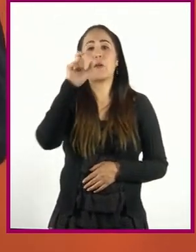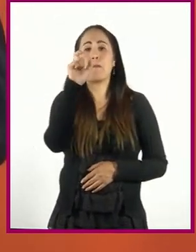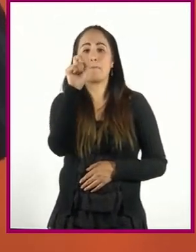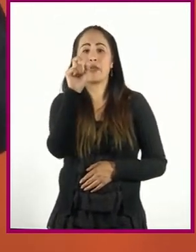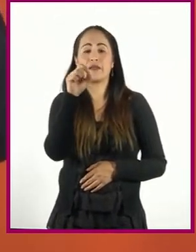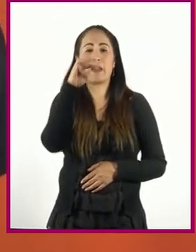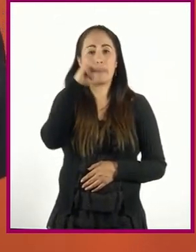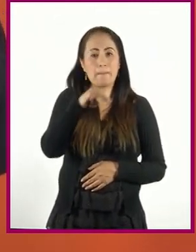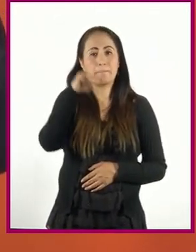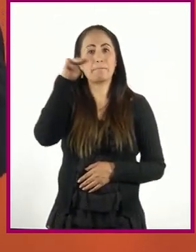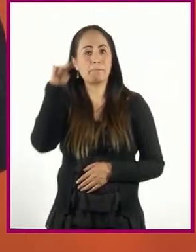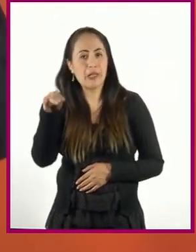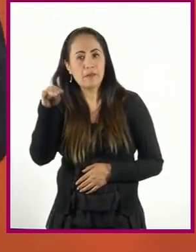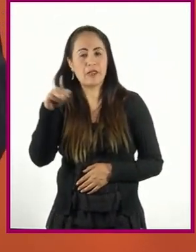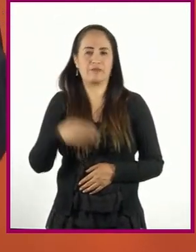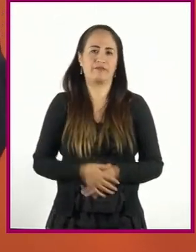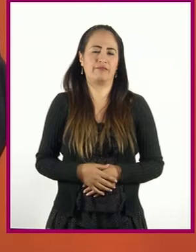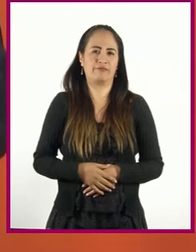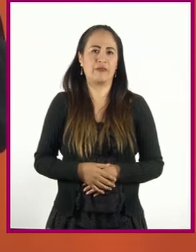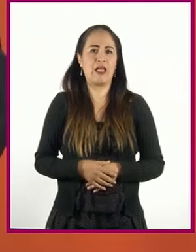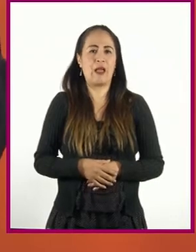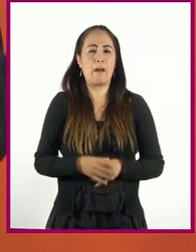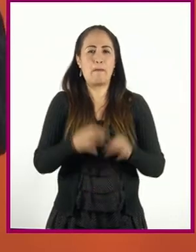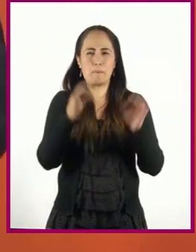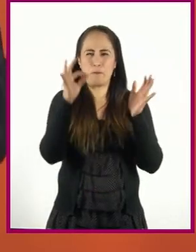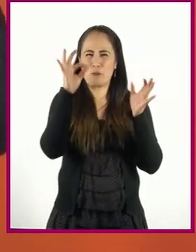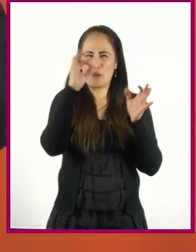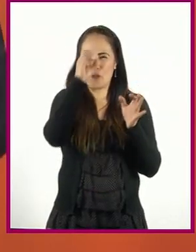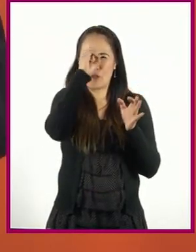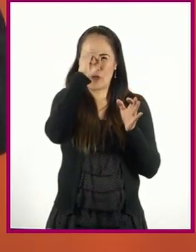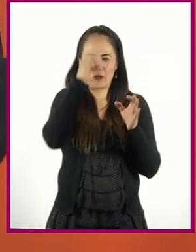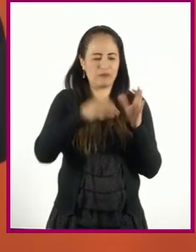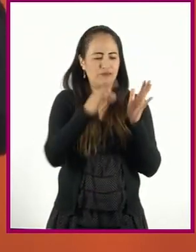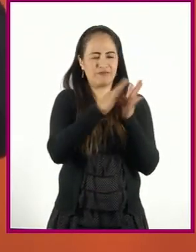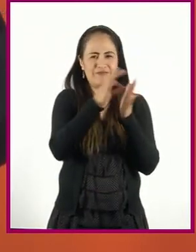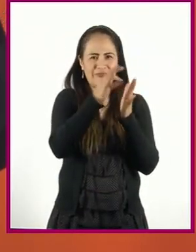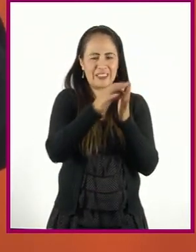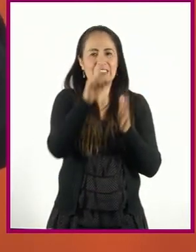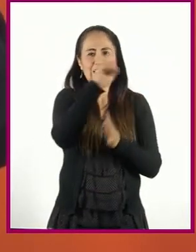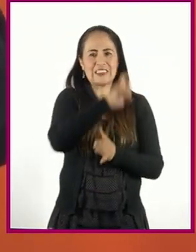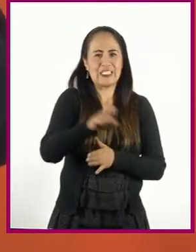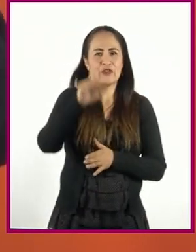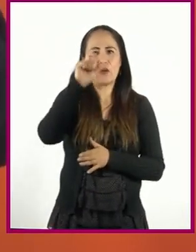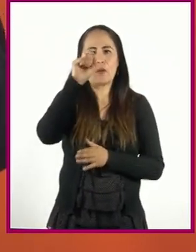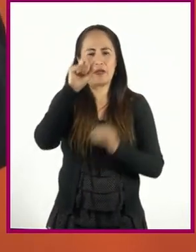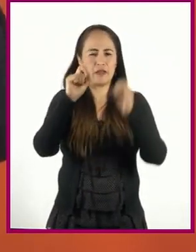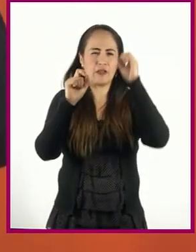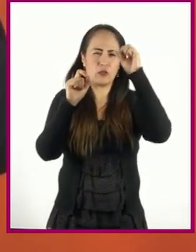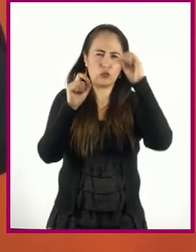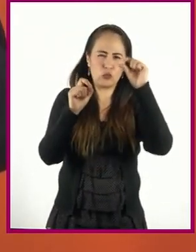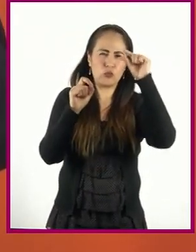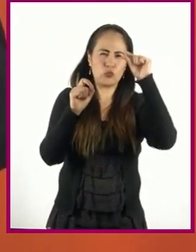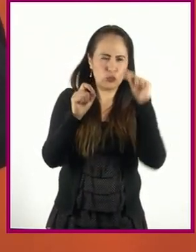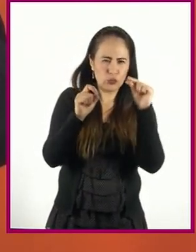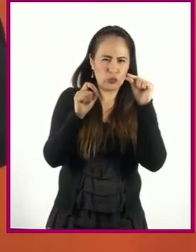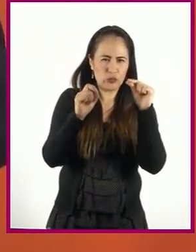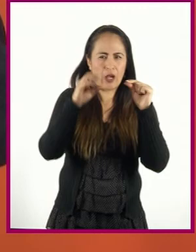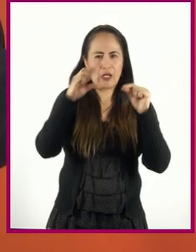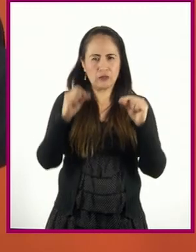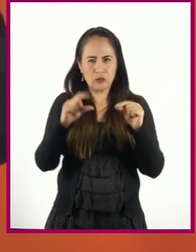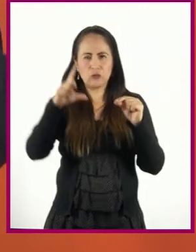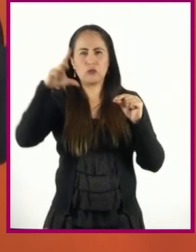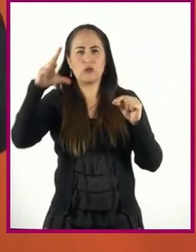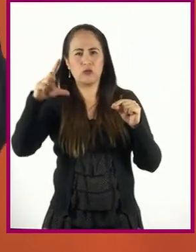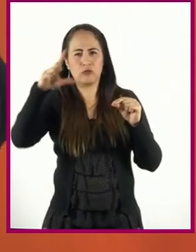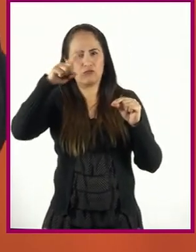milímetros. Entonces, los orificios son 120 veces más chicos que la oscilación